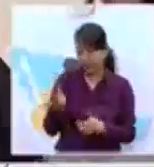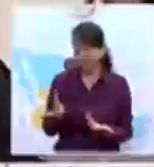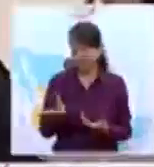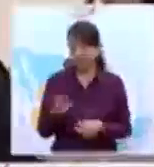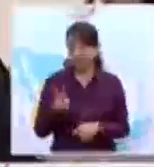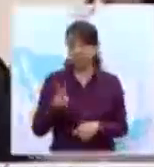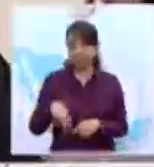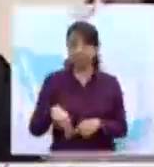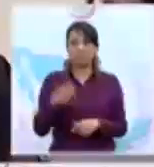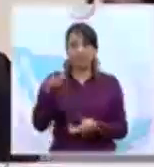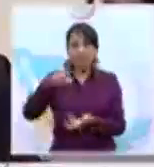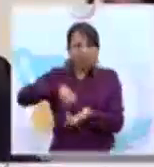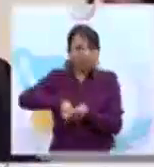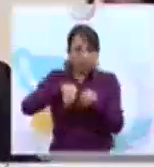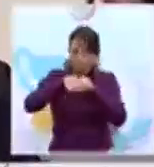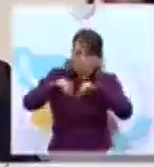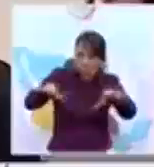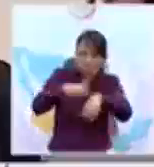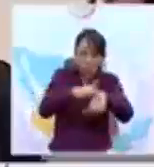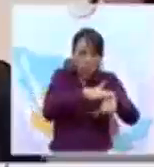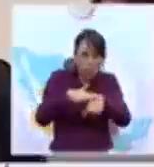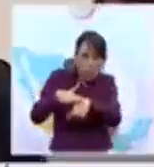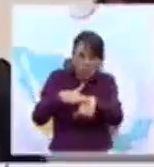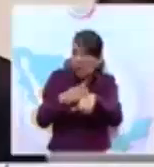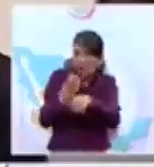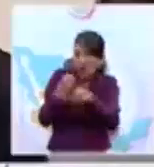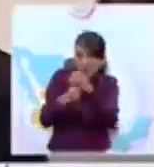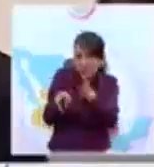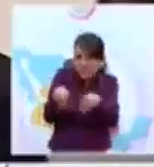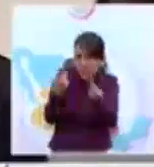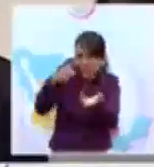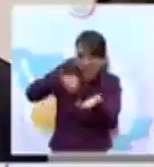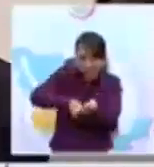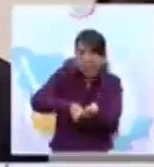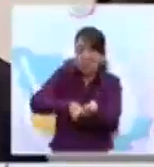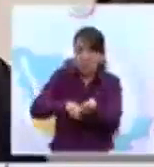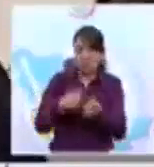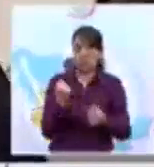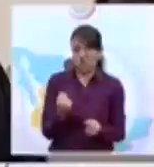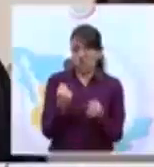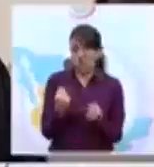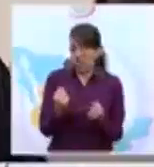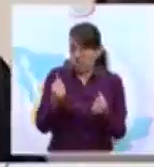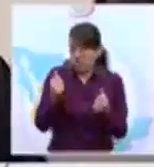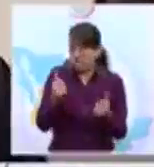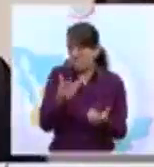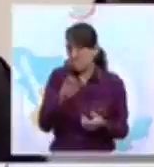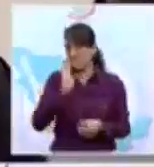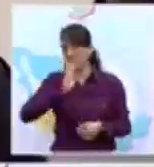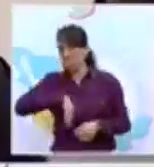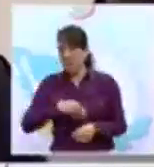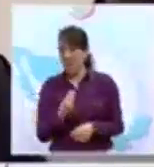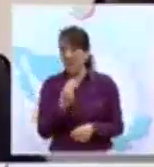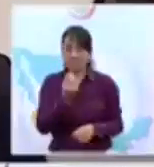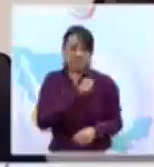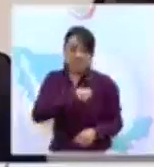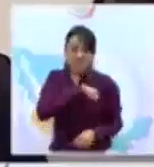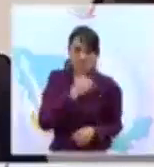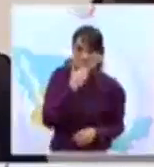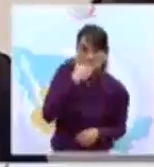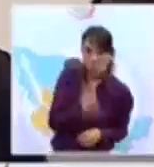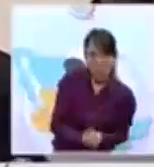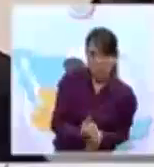una cantidad de calorías dañinas a toda la población, pero sobre todo a la población en condiciones de pobreza.